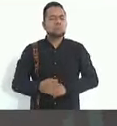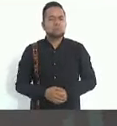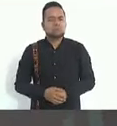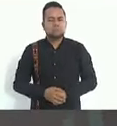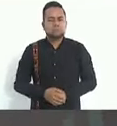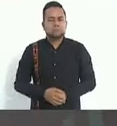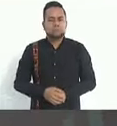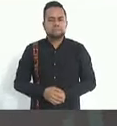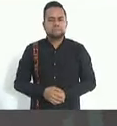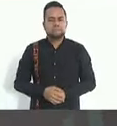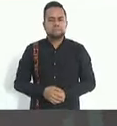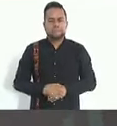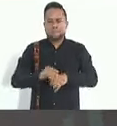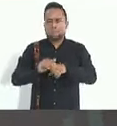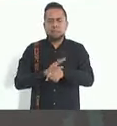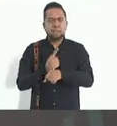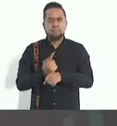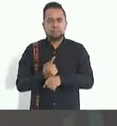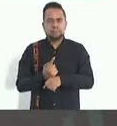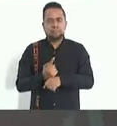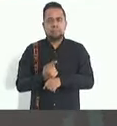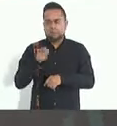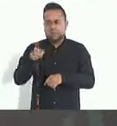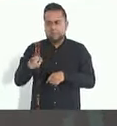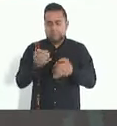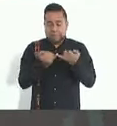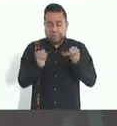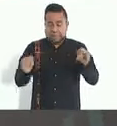vamos a inaugurar